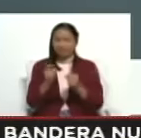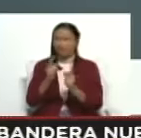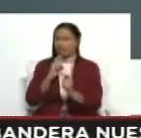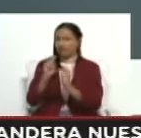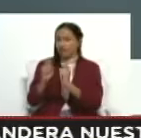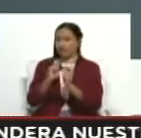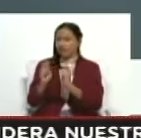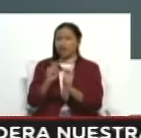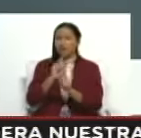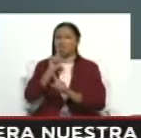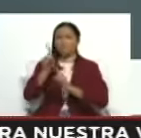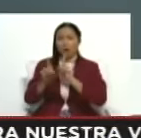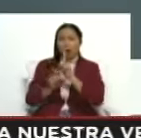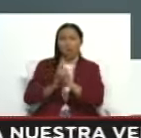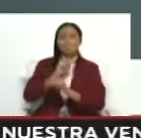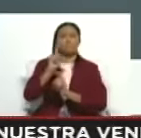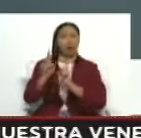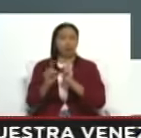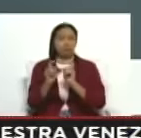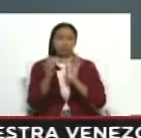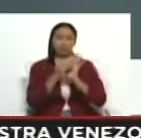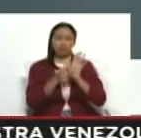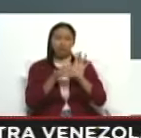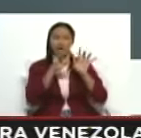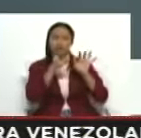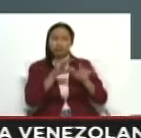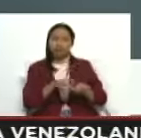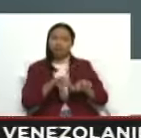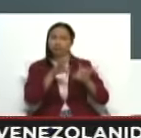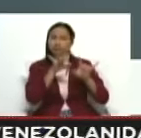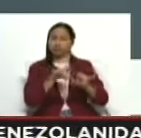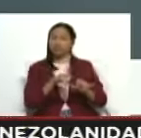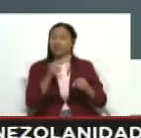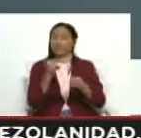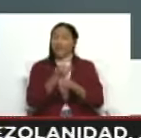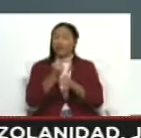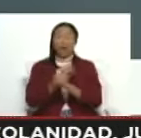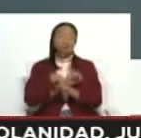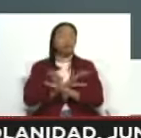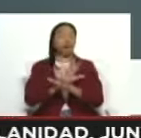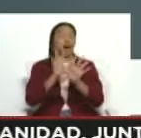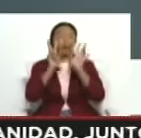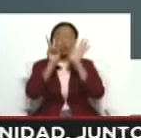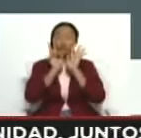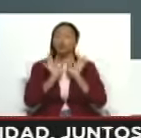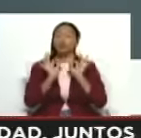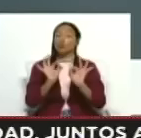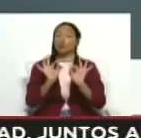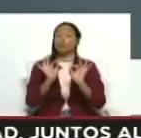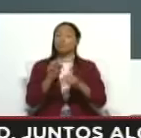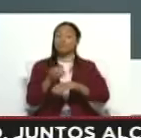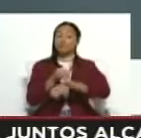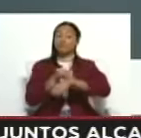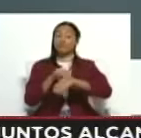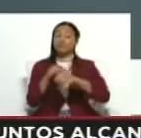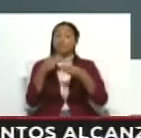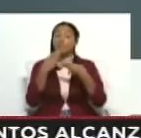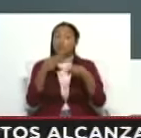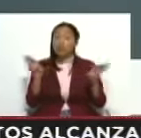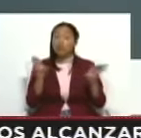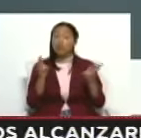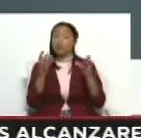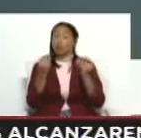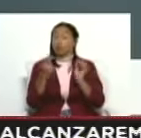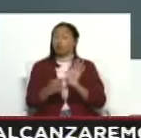se hace un trabajo de ciencia forense impecable que el Ministerio Público lo ha demostrado en innumerables